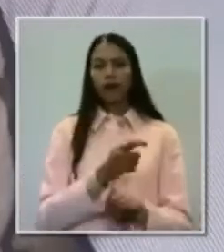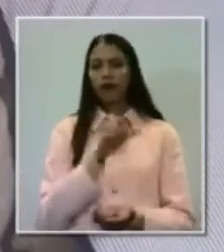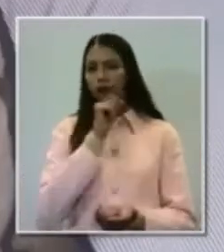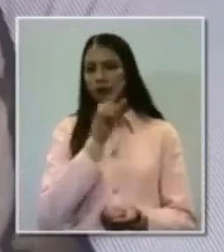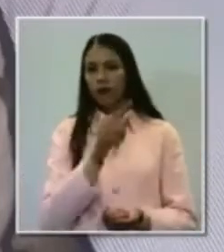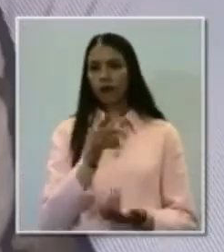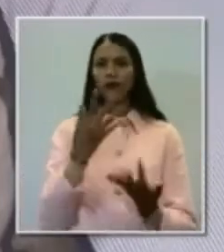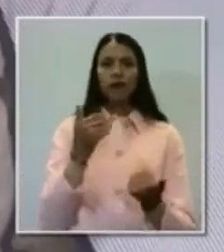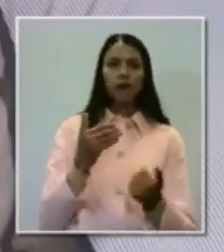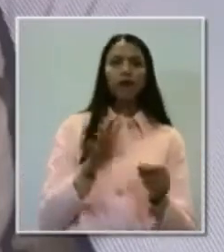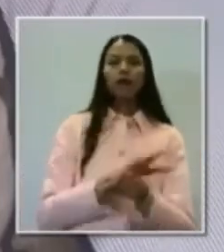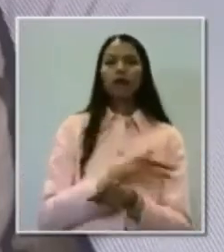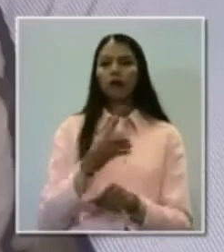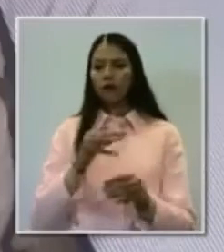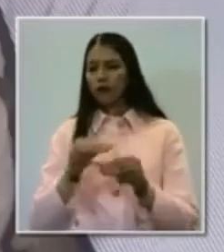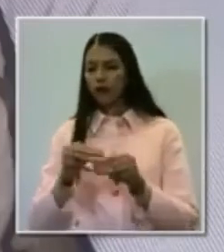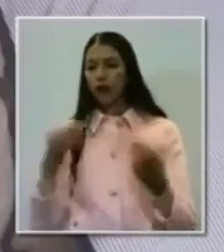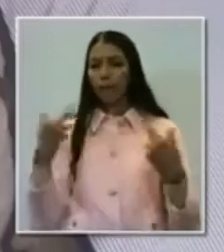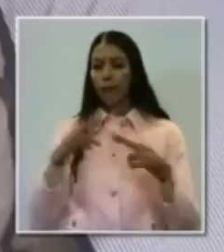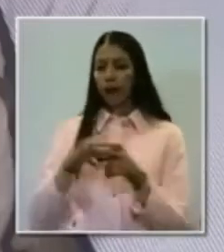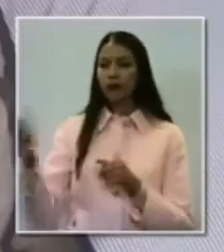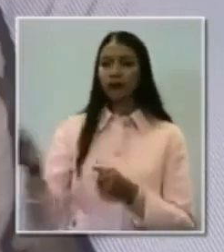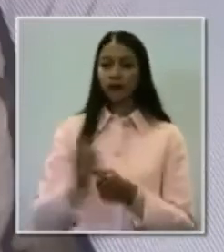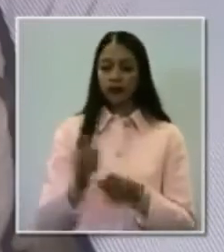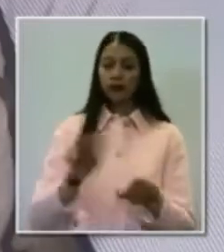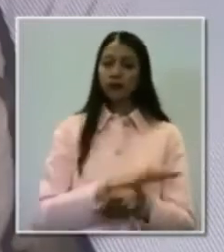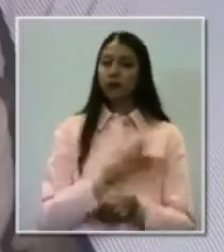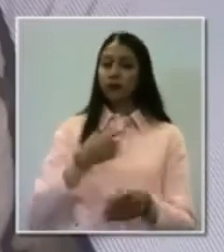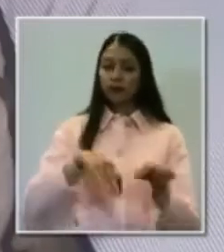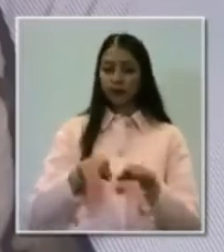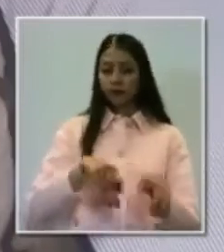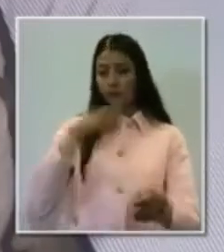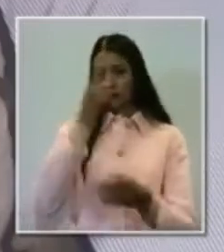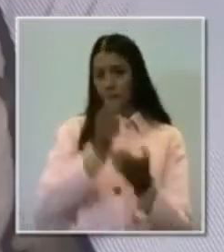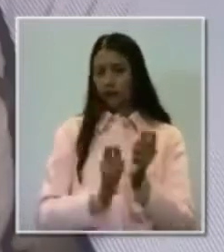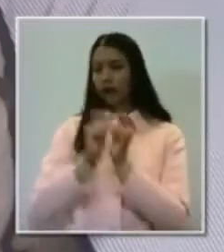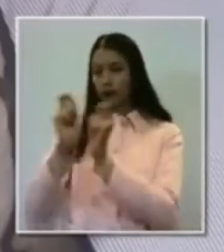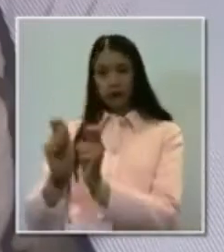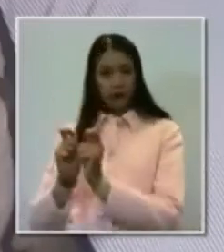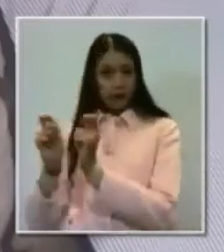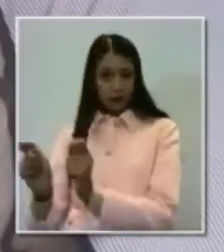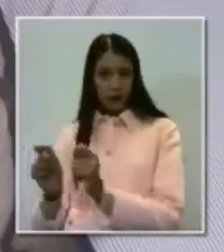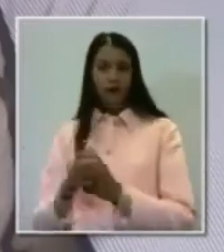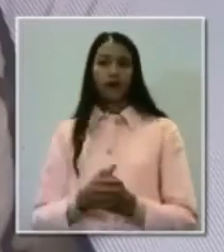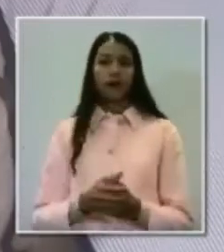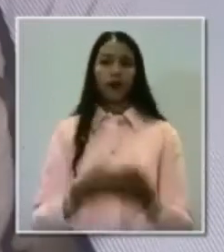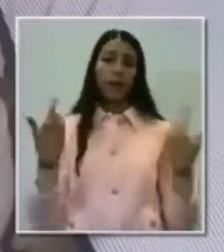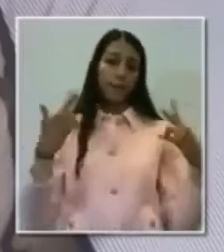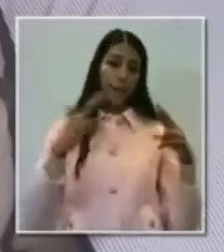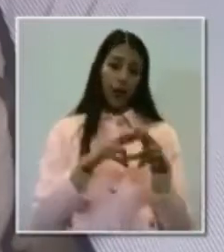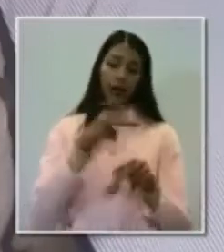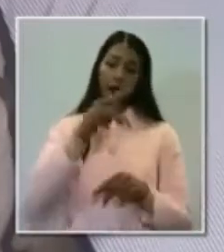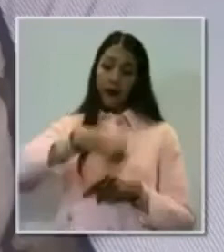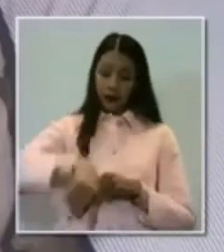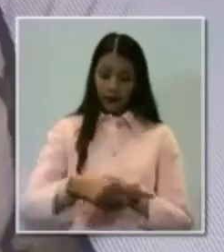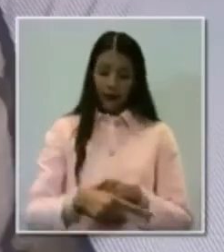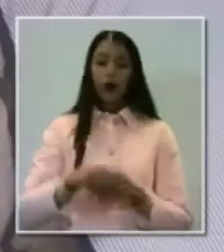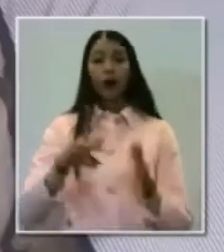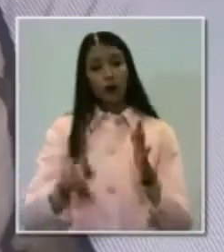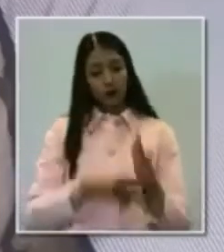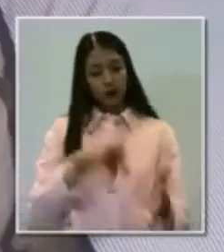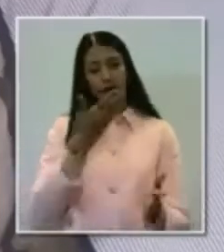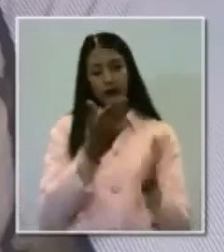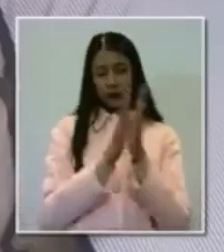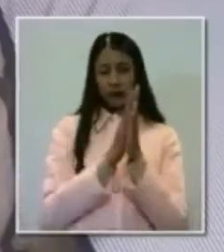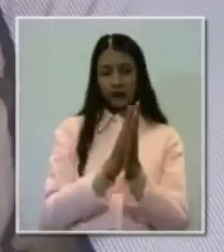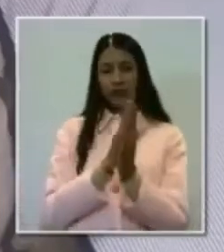razones para que se movilicen los maestros, puesto que se ha estado trabajando para las asignaciones de los maestros, solamente de nueva cuenta